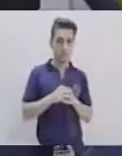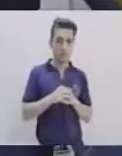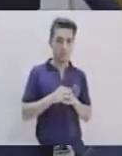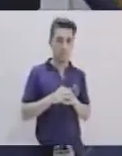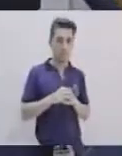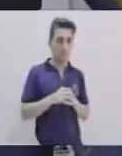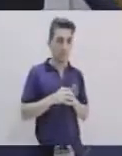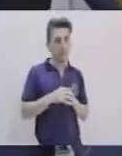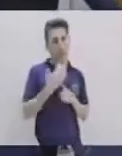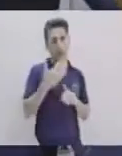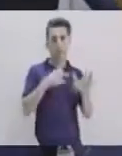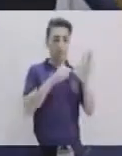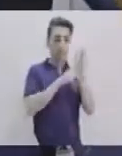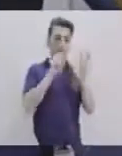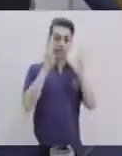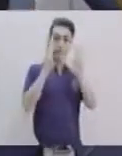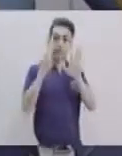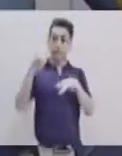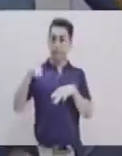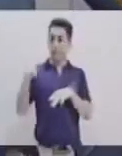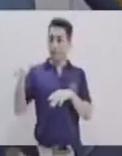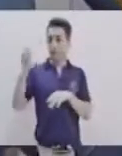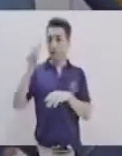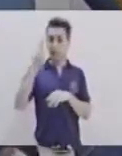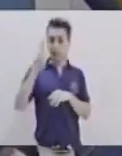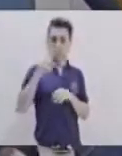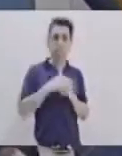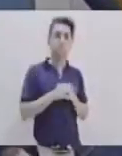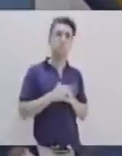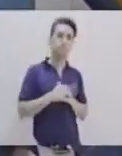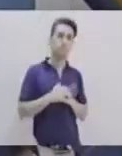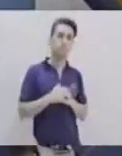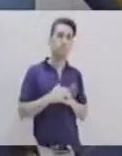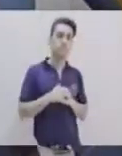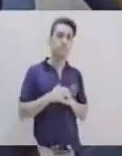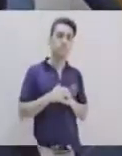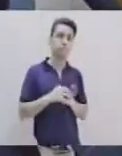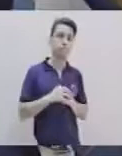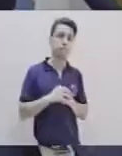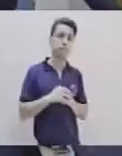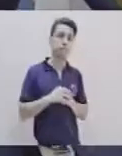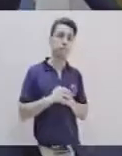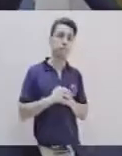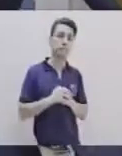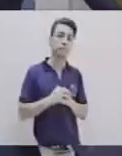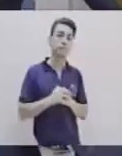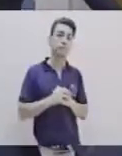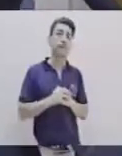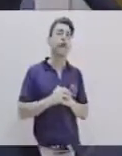Menos 7m n al cuadrado. Muy bien, Claudia. ¿Te das cuenta que solo